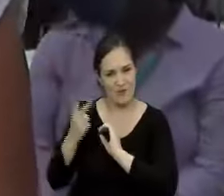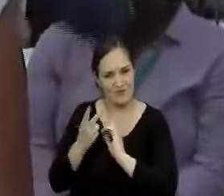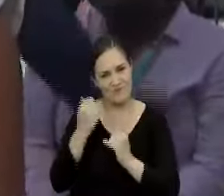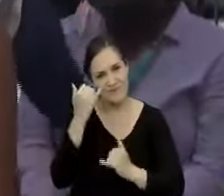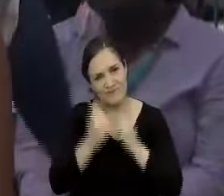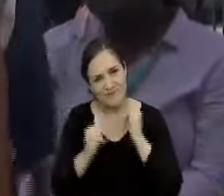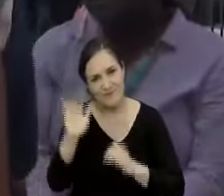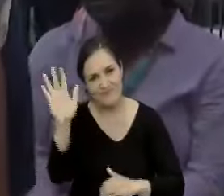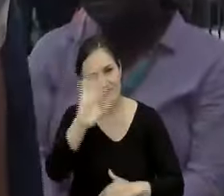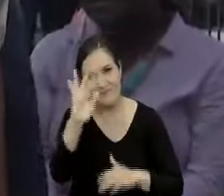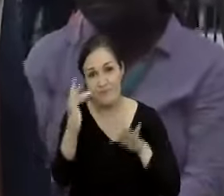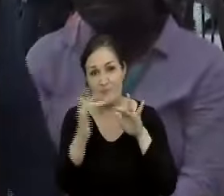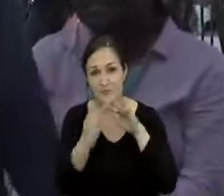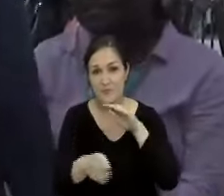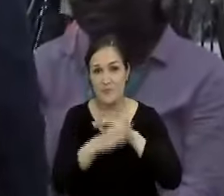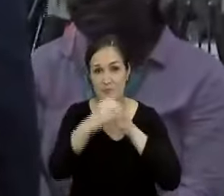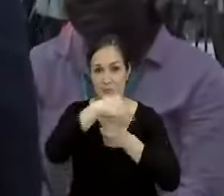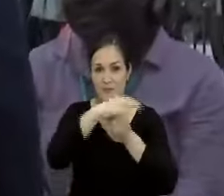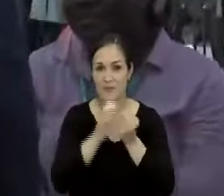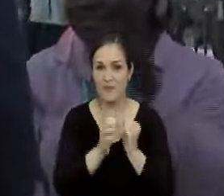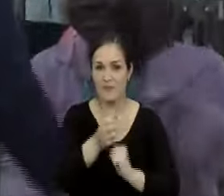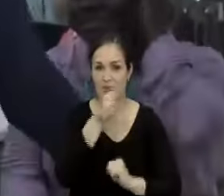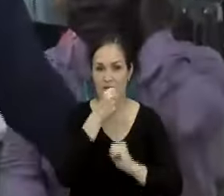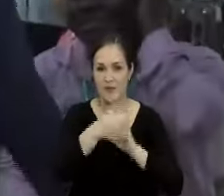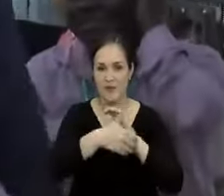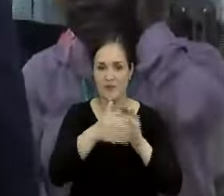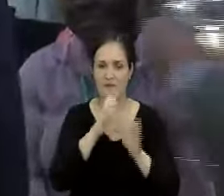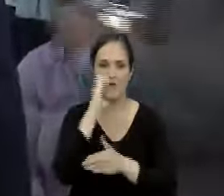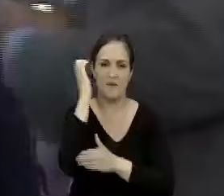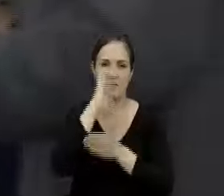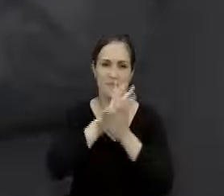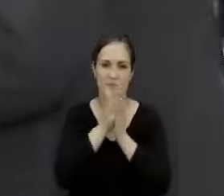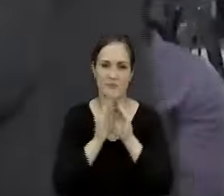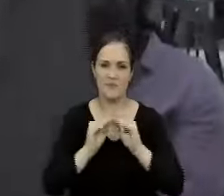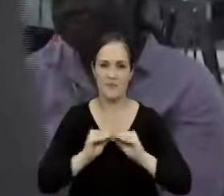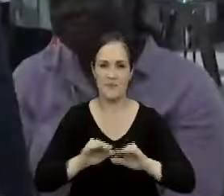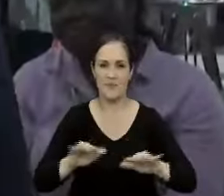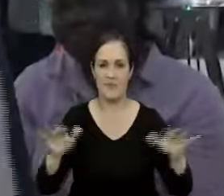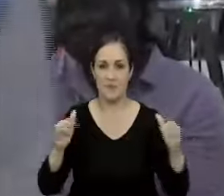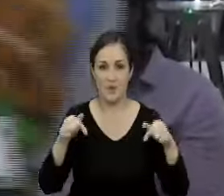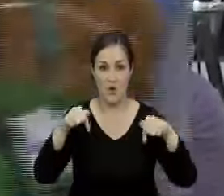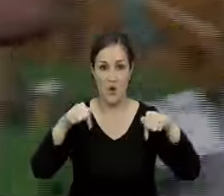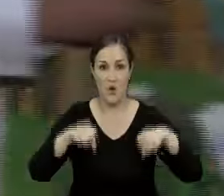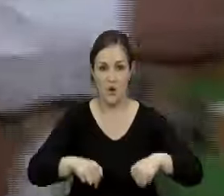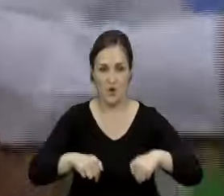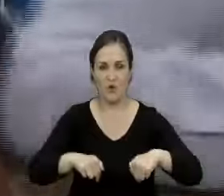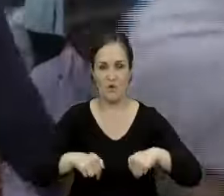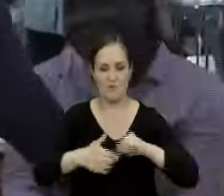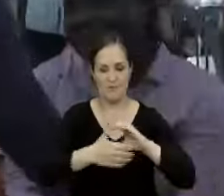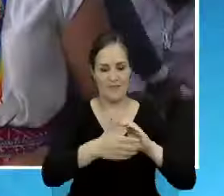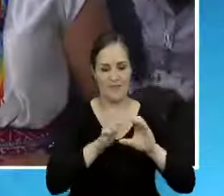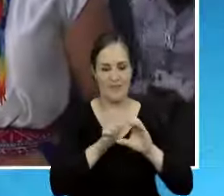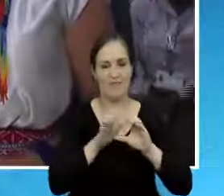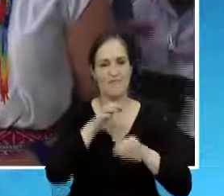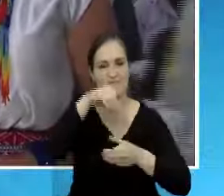ustedes conectados en RTVC Noticias, en Señal Colombia, la señal de la paz hoy, la señal de la COP16.